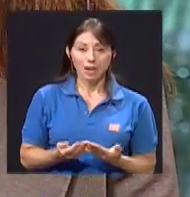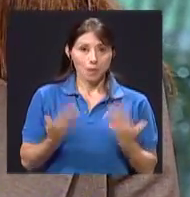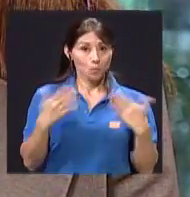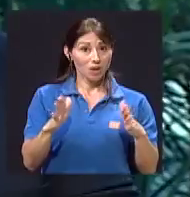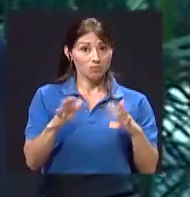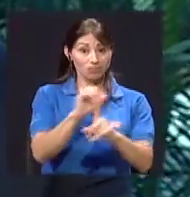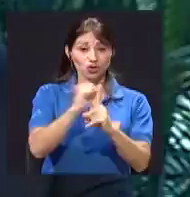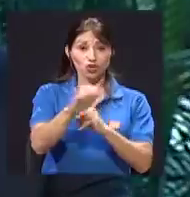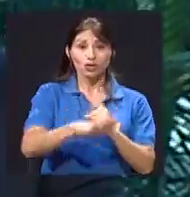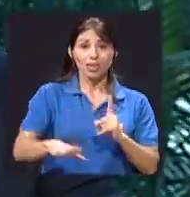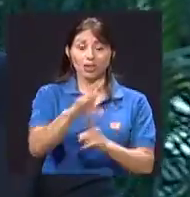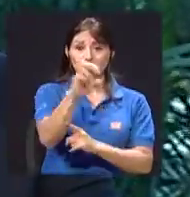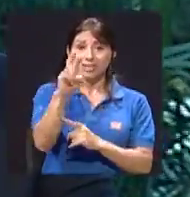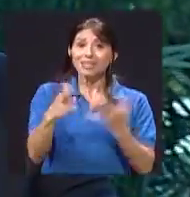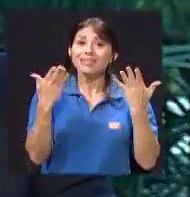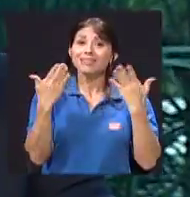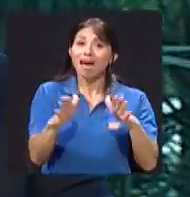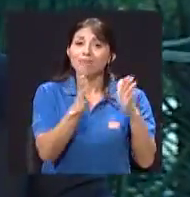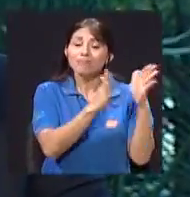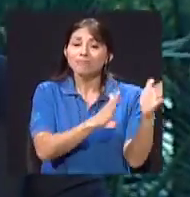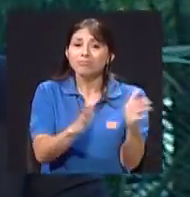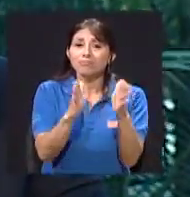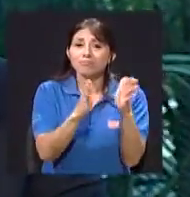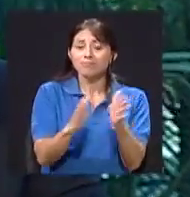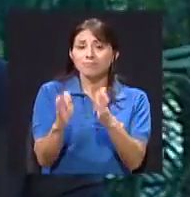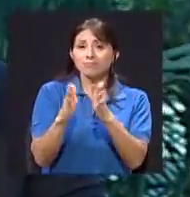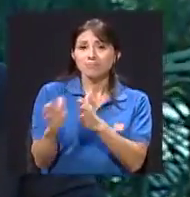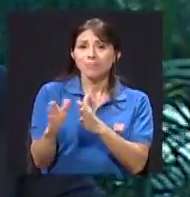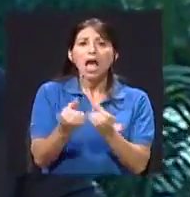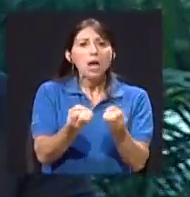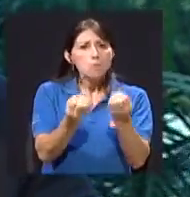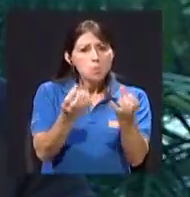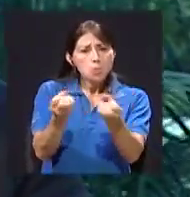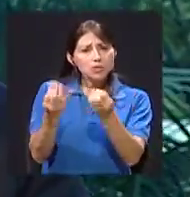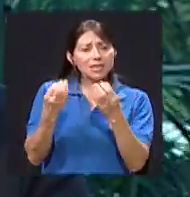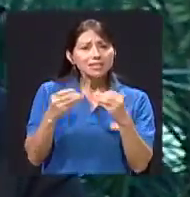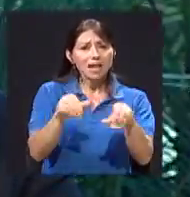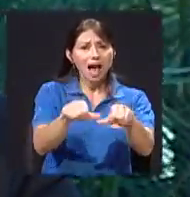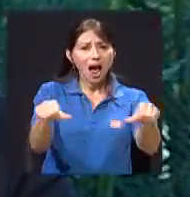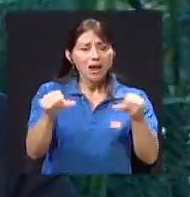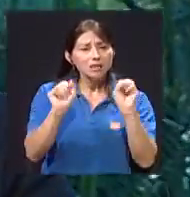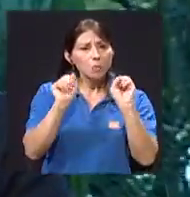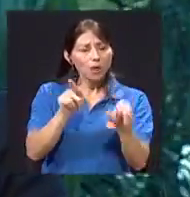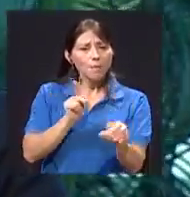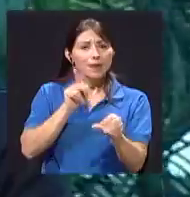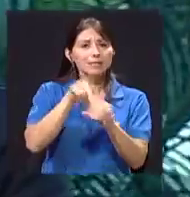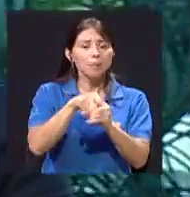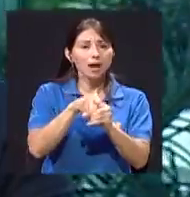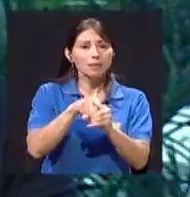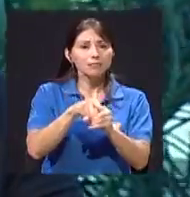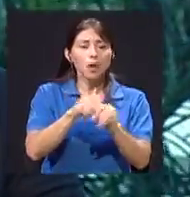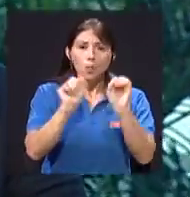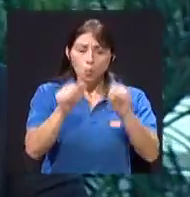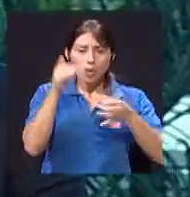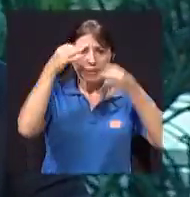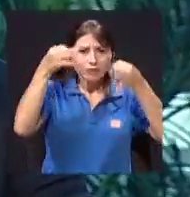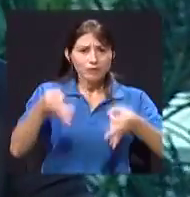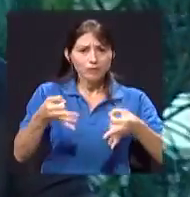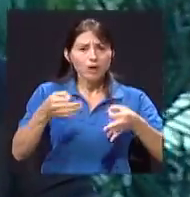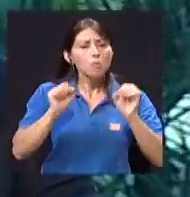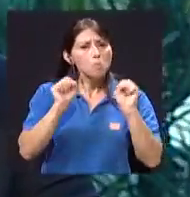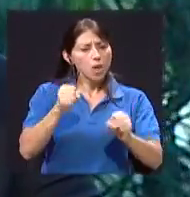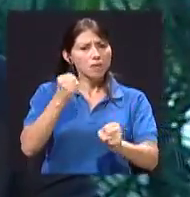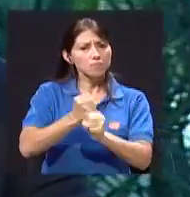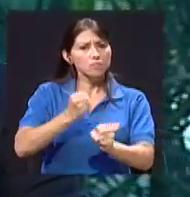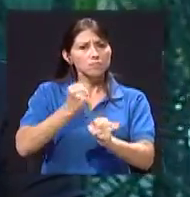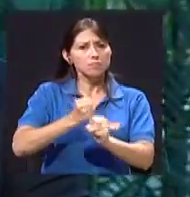partícipes también? Bueno, la sociedad costarricense está organizada. Hay múltiples espacios para participar, tomar